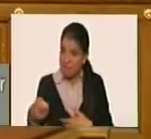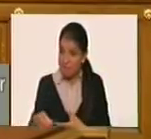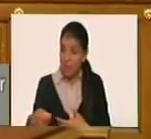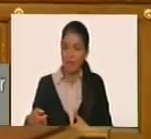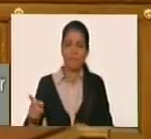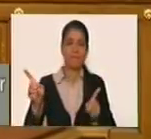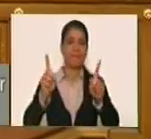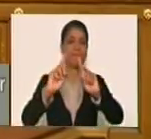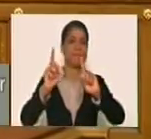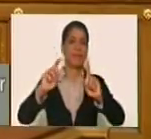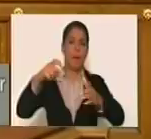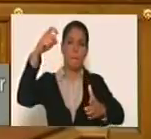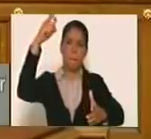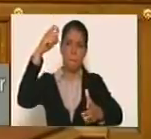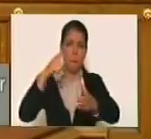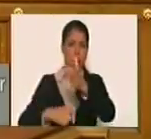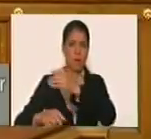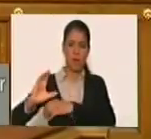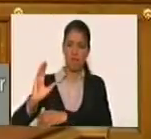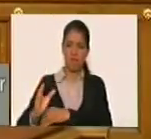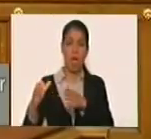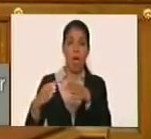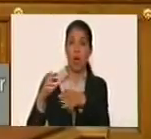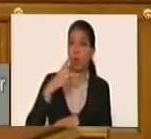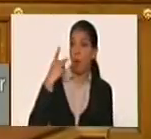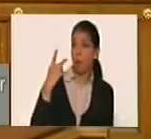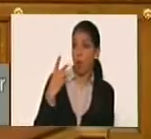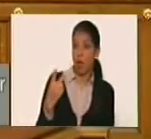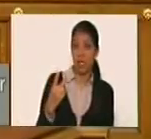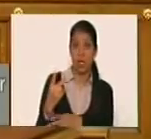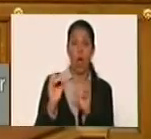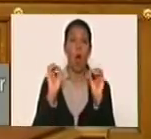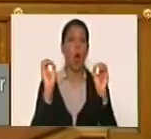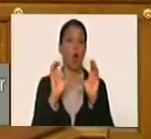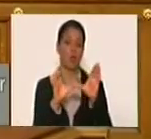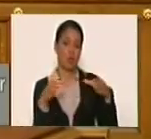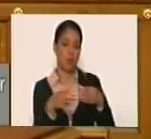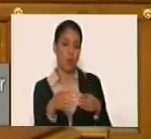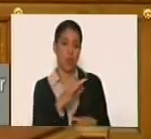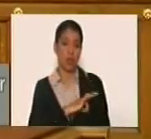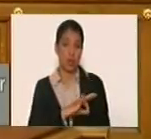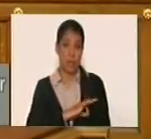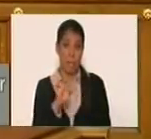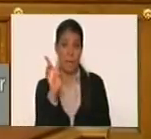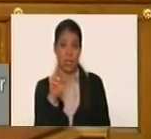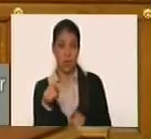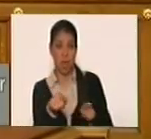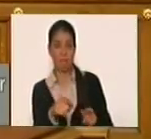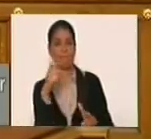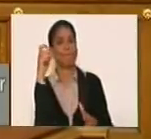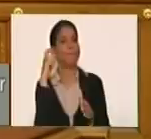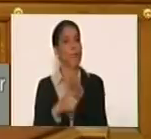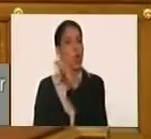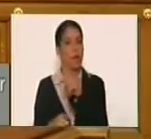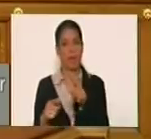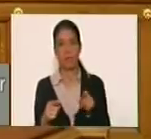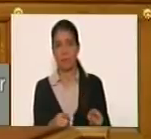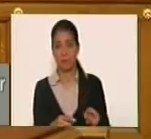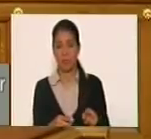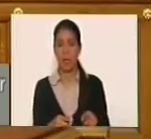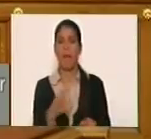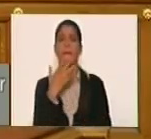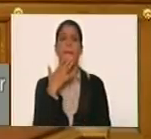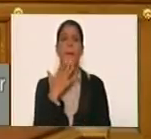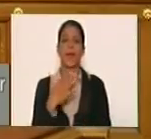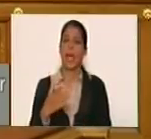serán reconocidos como organización política ni como organización social en Venezuela. Es prevenir el fascismo, porque